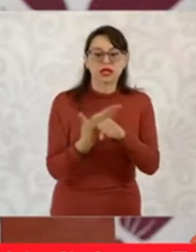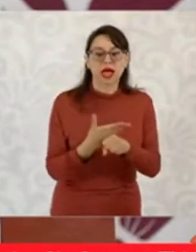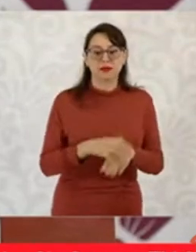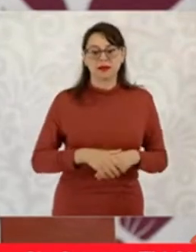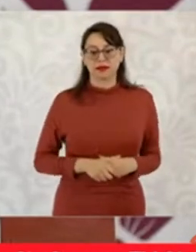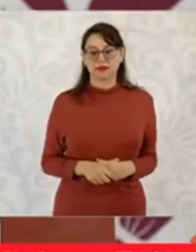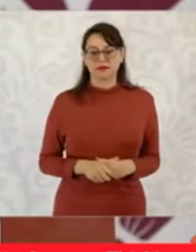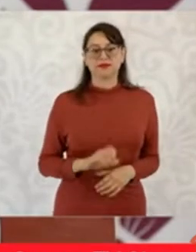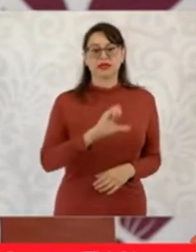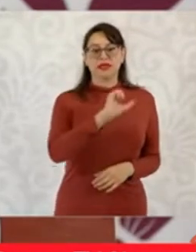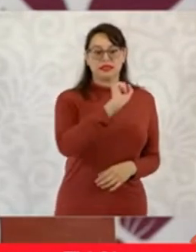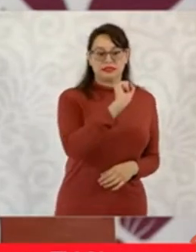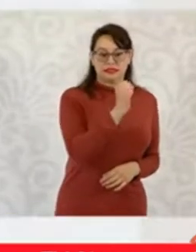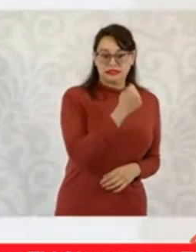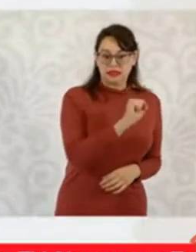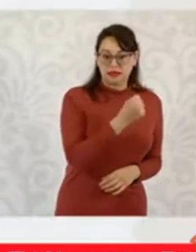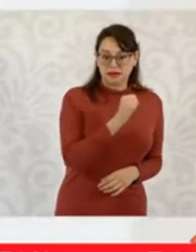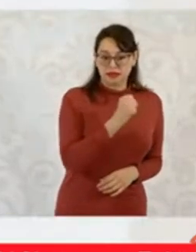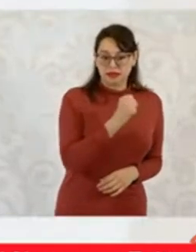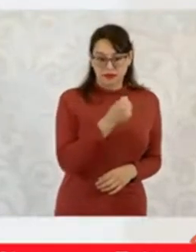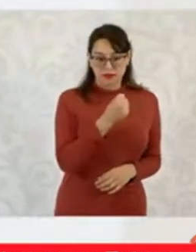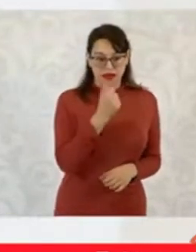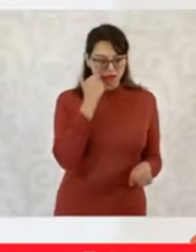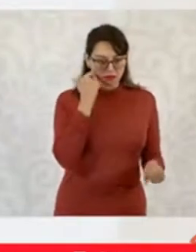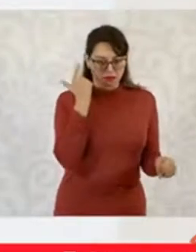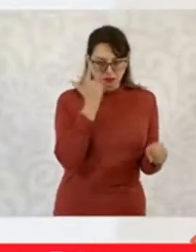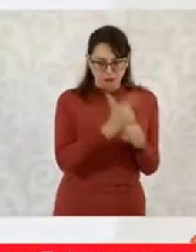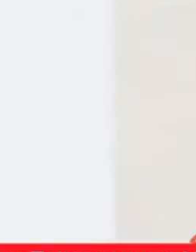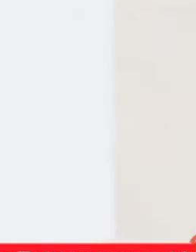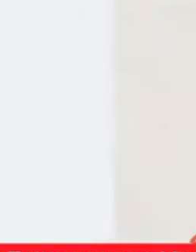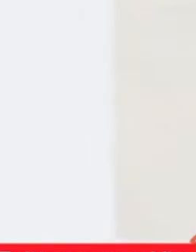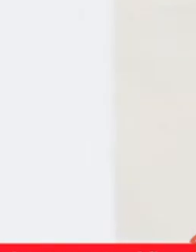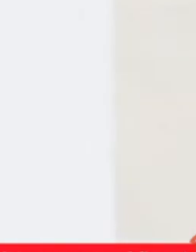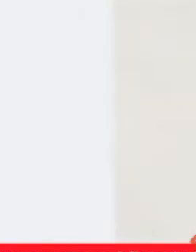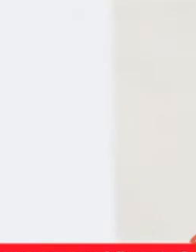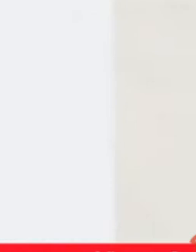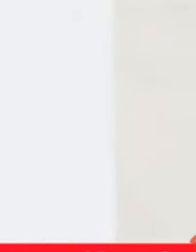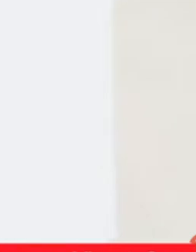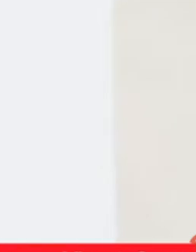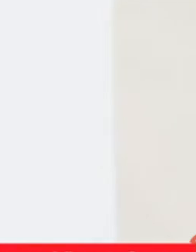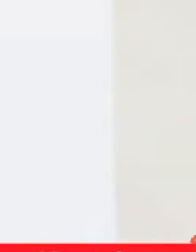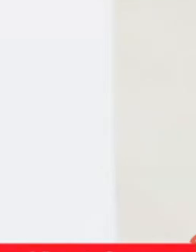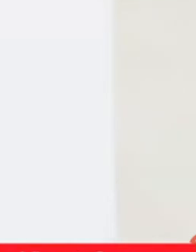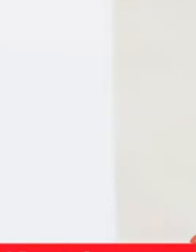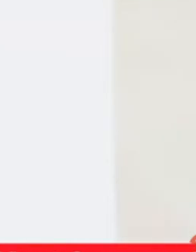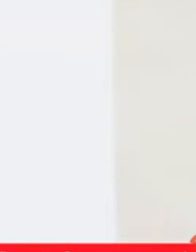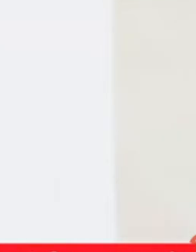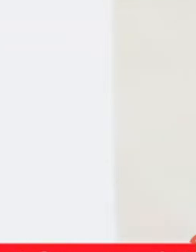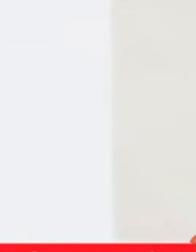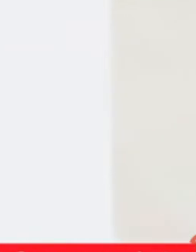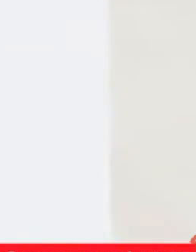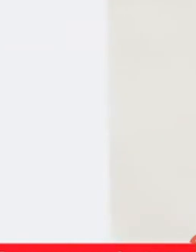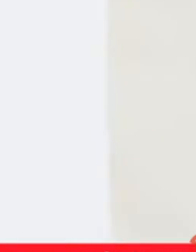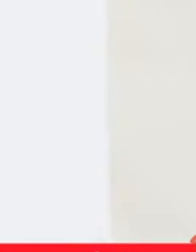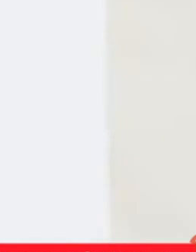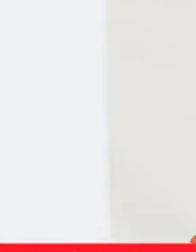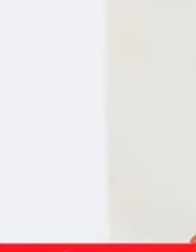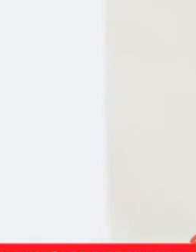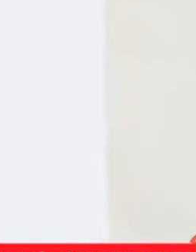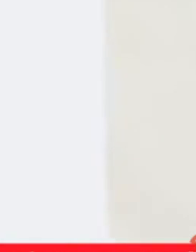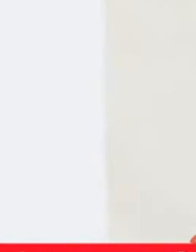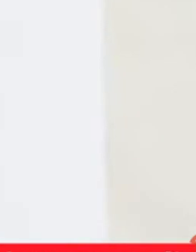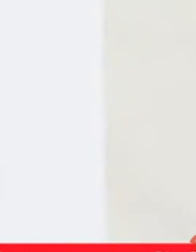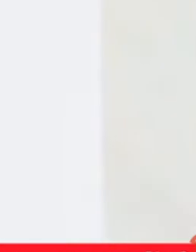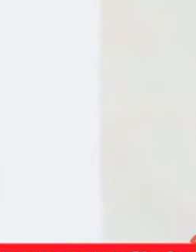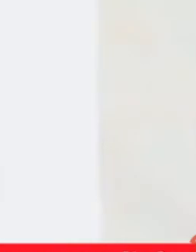De septiembre, que son las primeras detenciones, a la fecha, la investigación ha estado